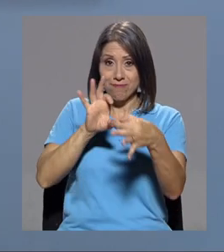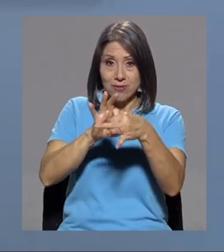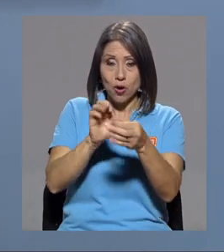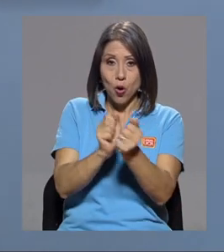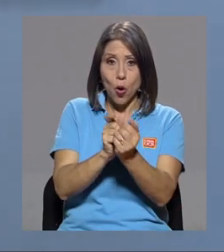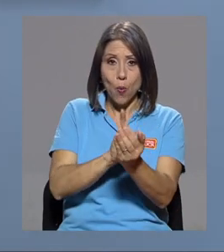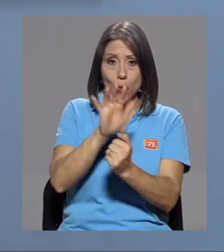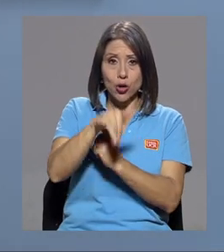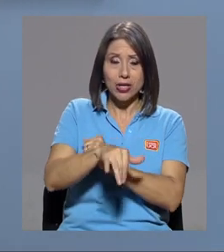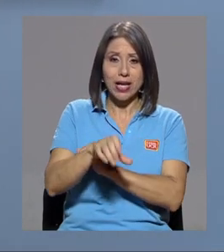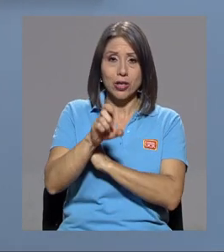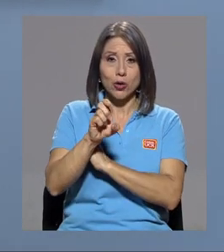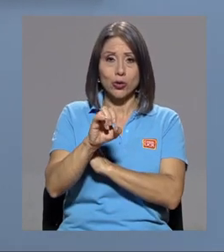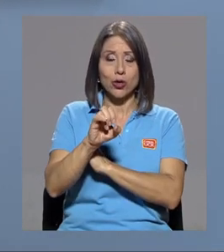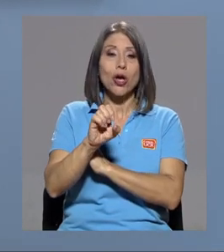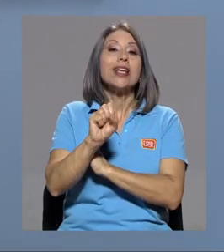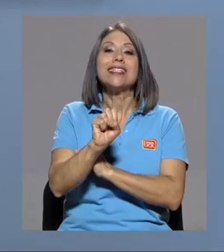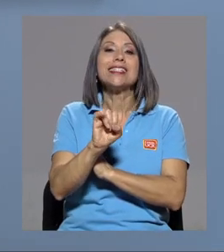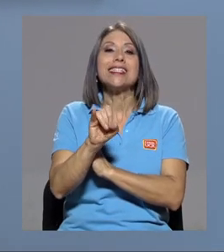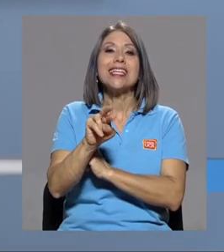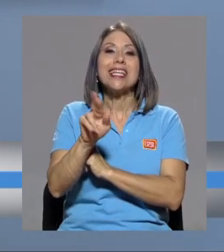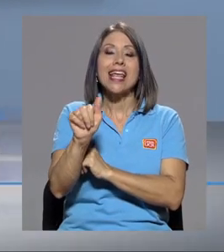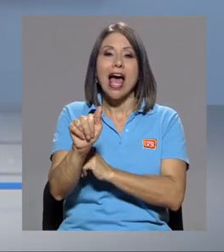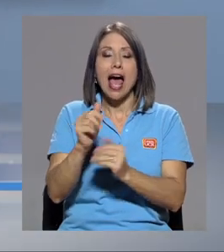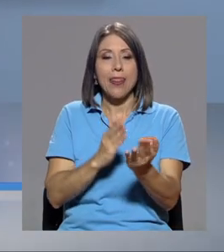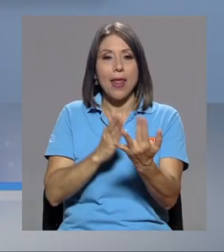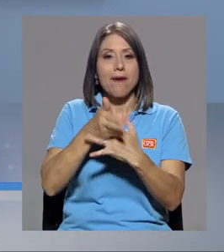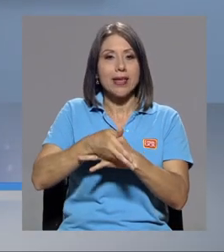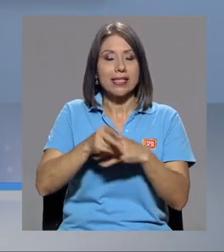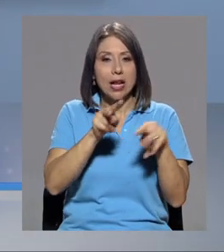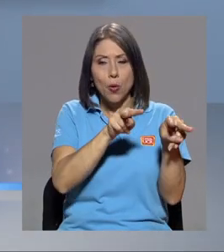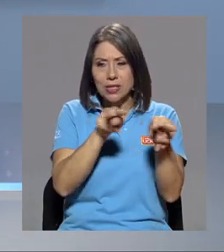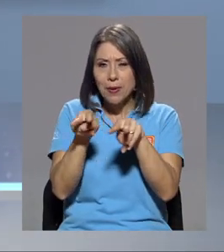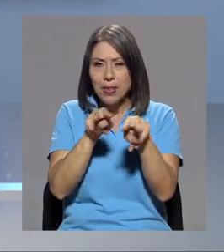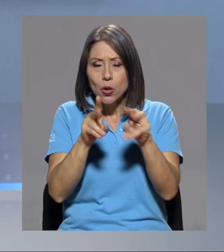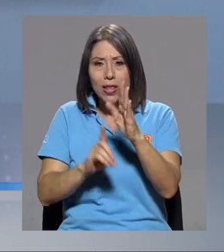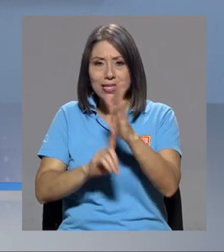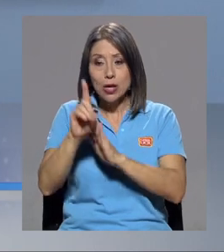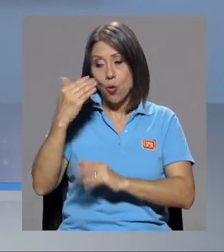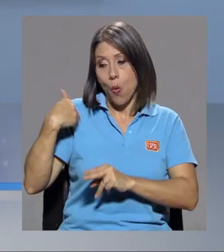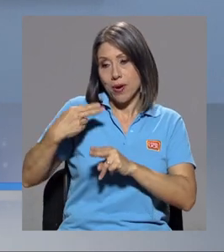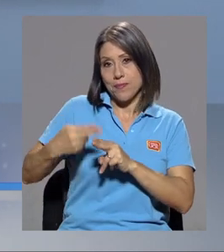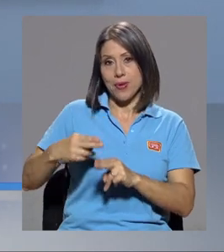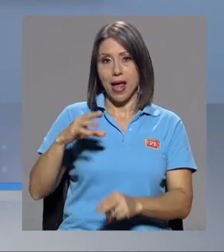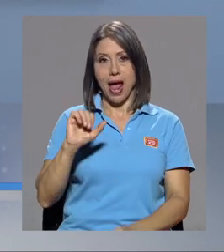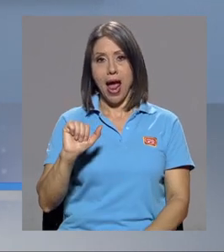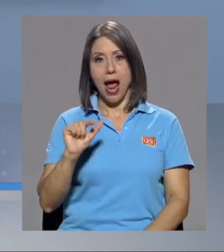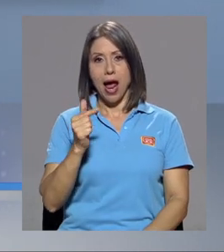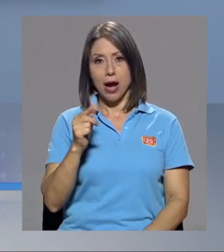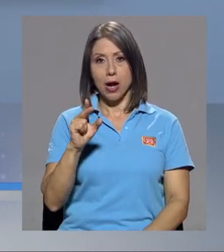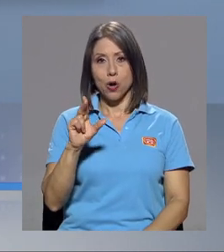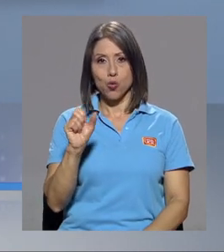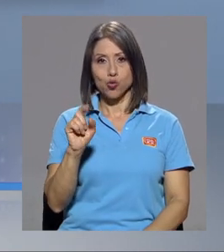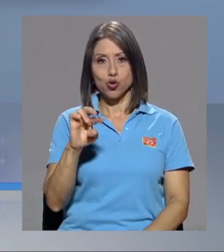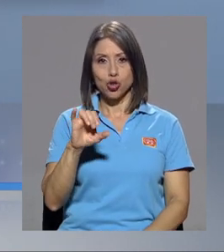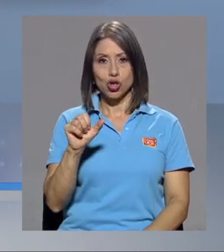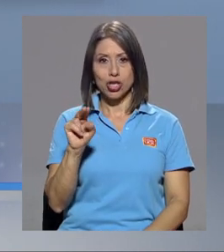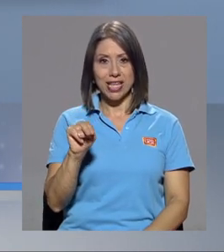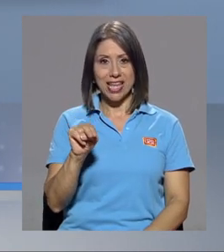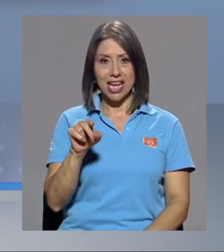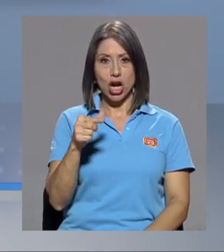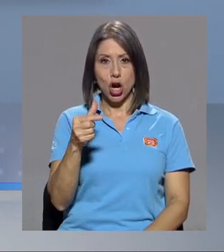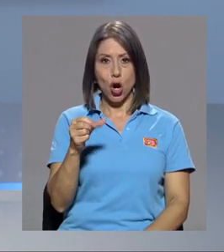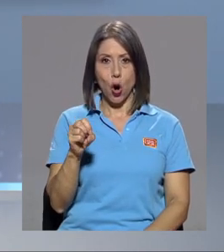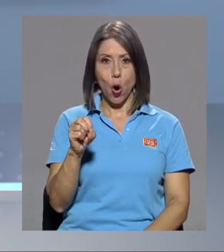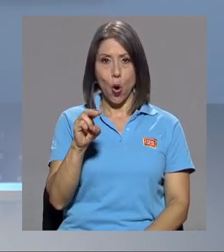del CINIA a través del Observatorio del Desarrollo. Don Agustín Gómez, que es el profesor que ha estado liderando